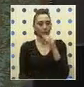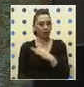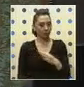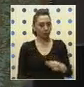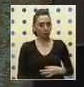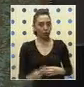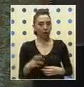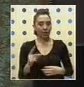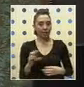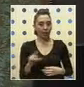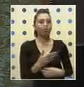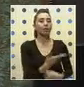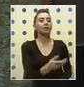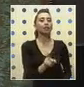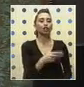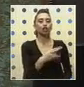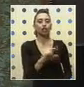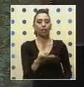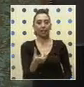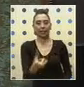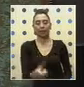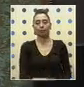Tiene la palabra el diputado Marcelo Chilin.